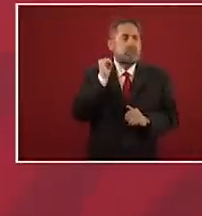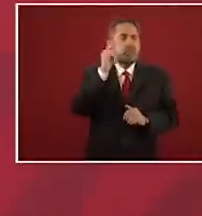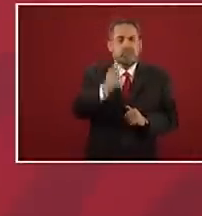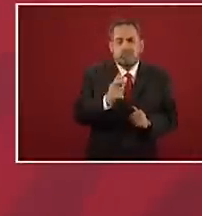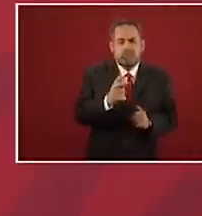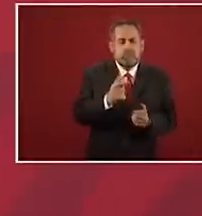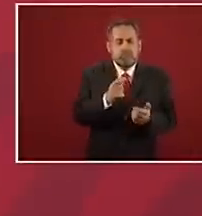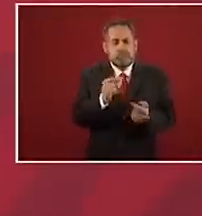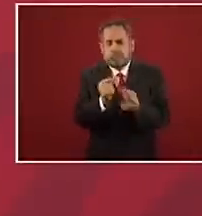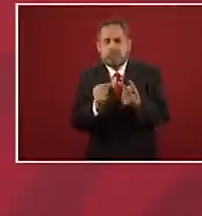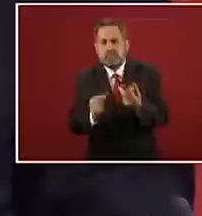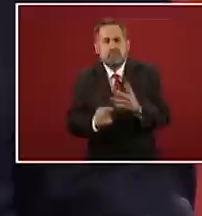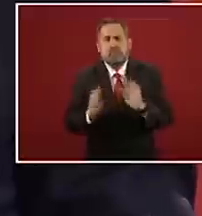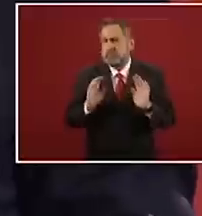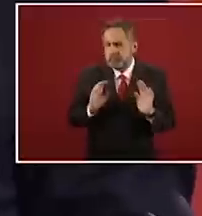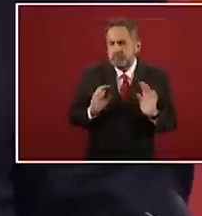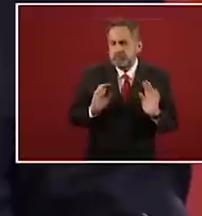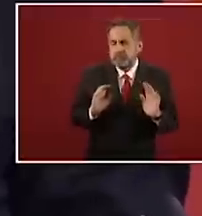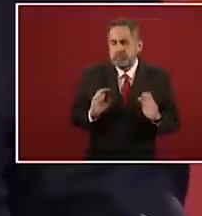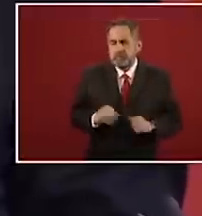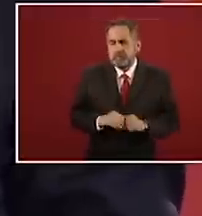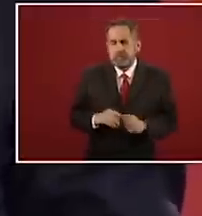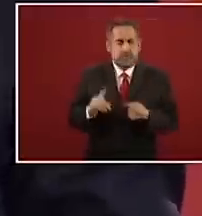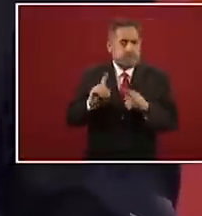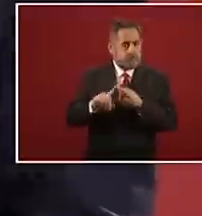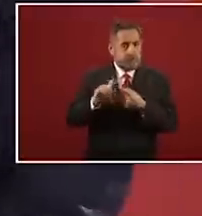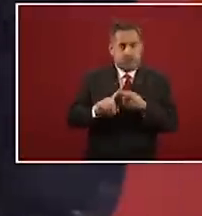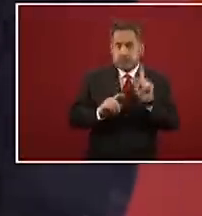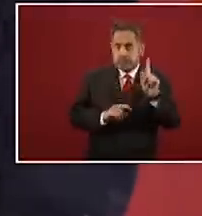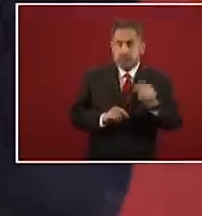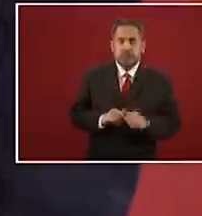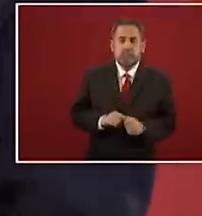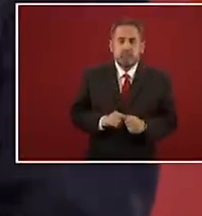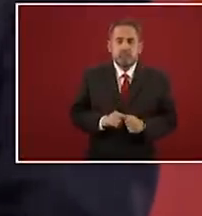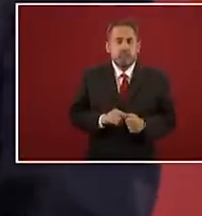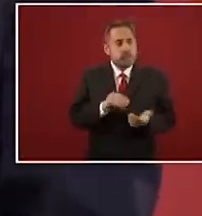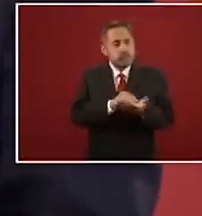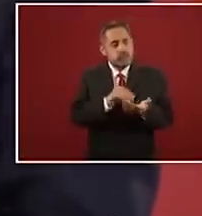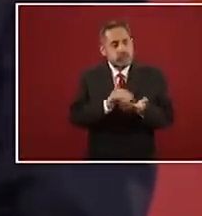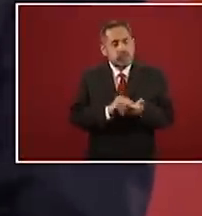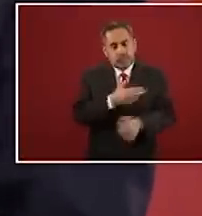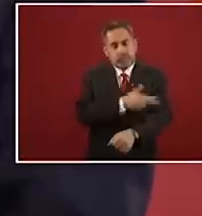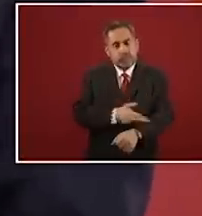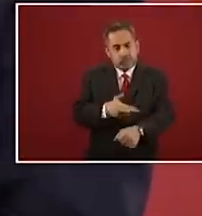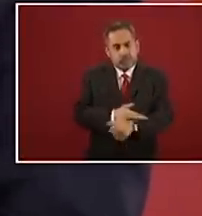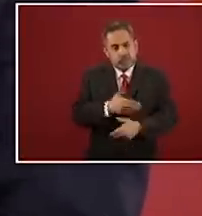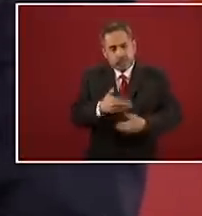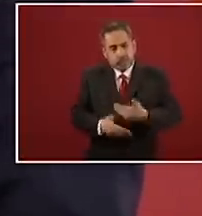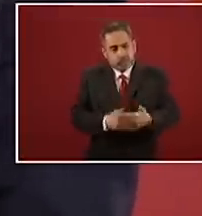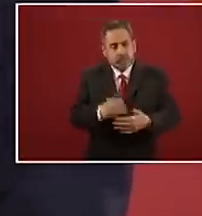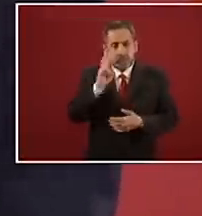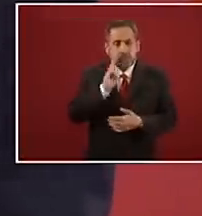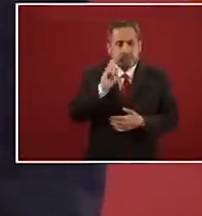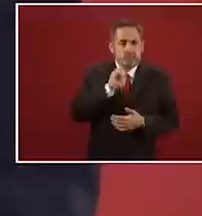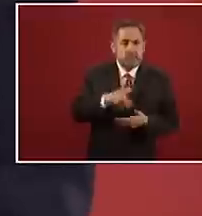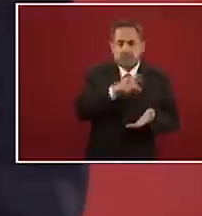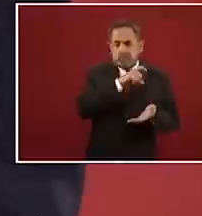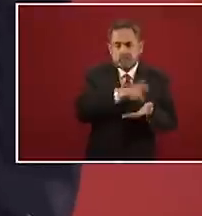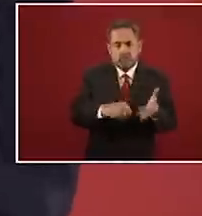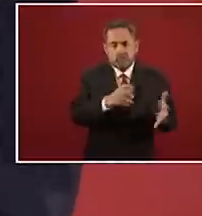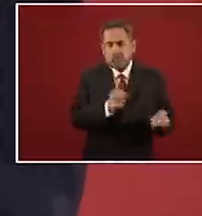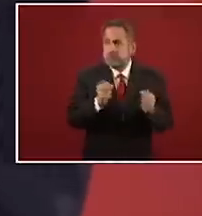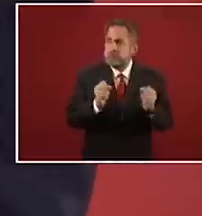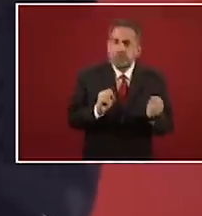las acciones. Primero, que continúe el proceso para que se